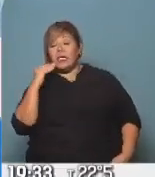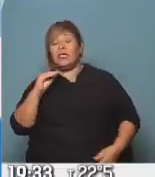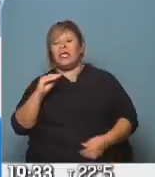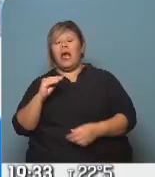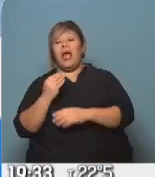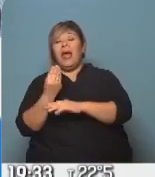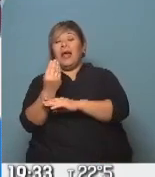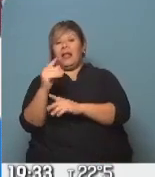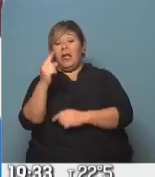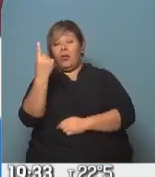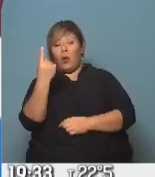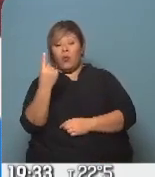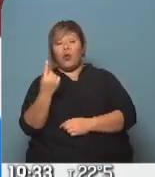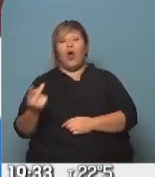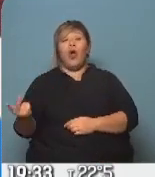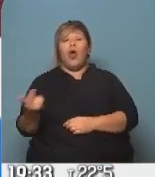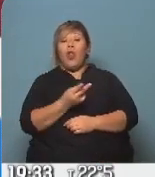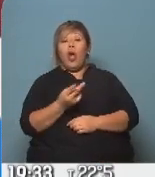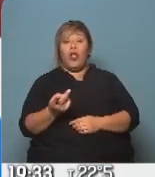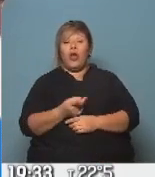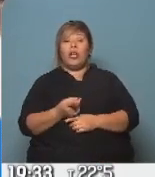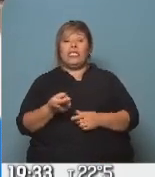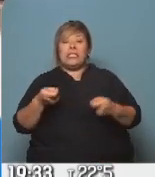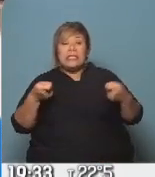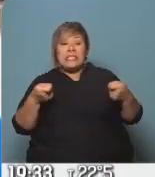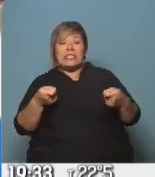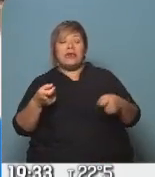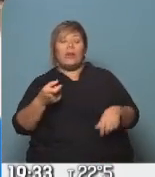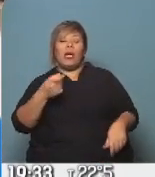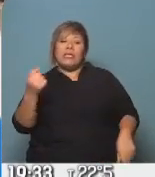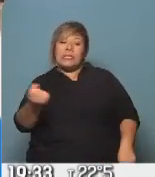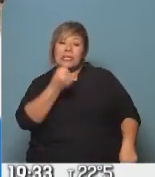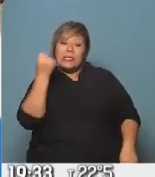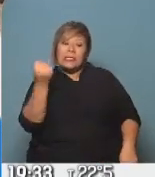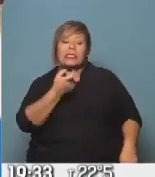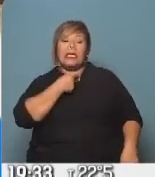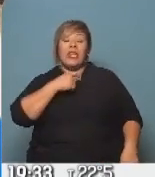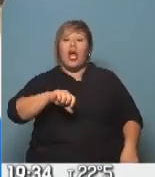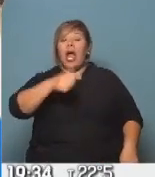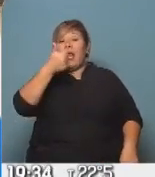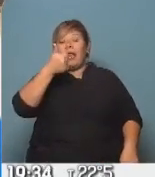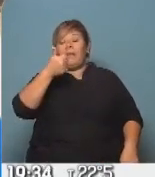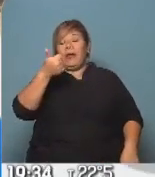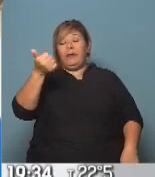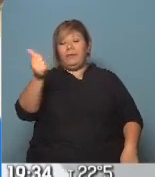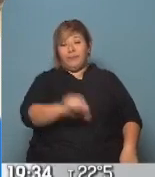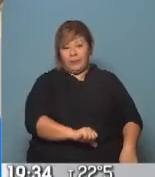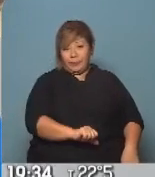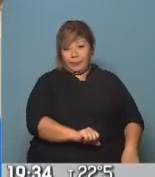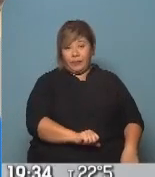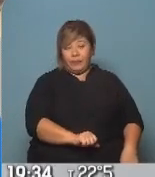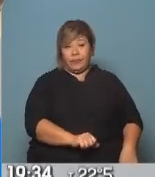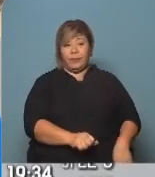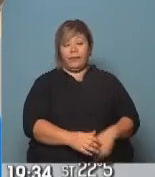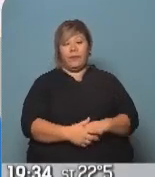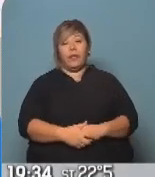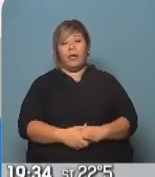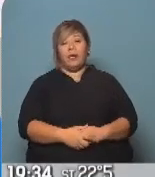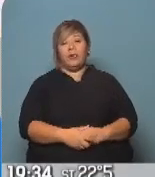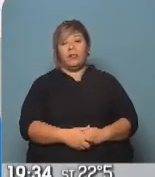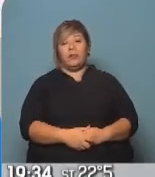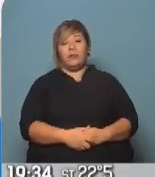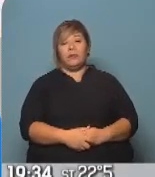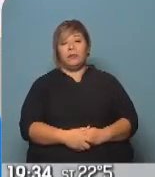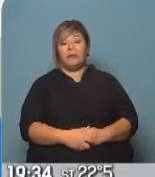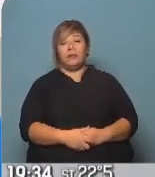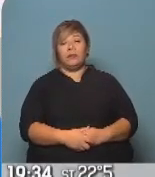y además un partido que controla, por supuesto, con mucha destreza el